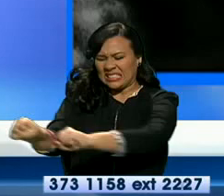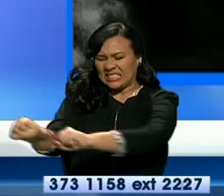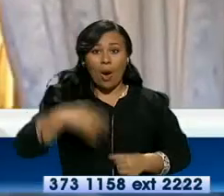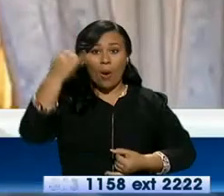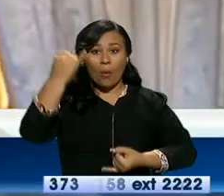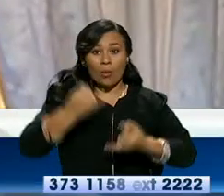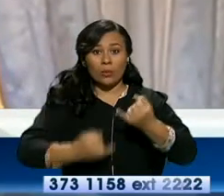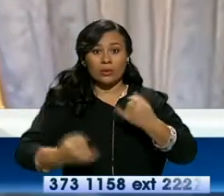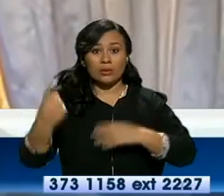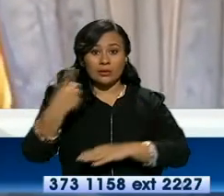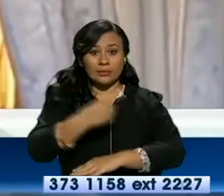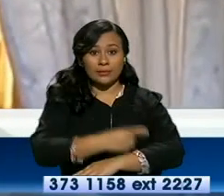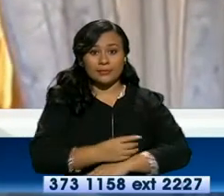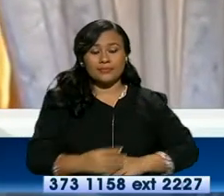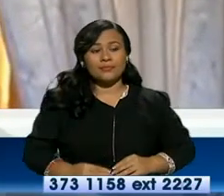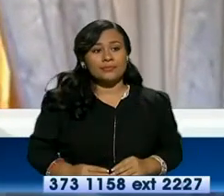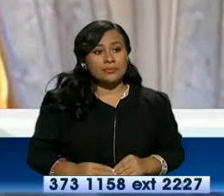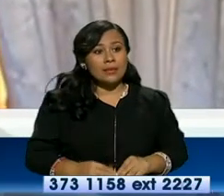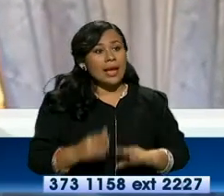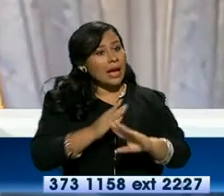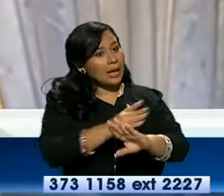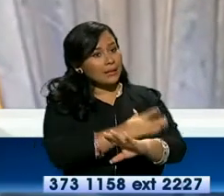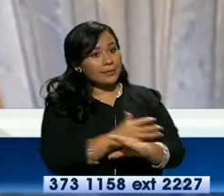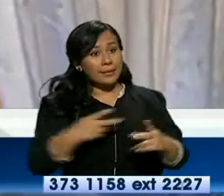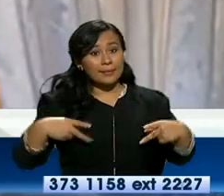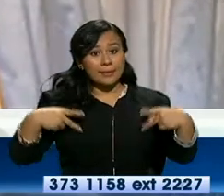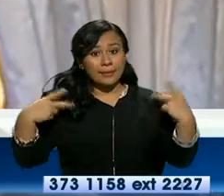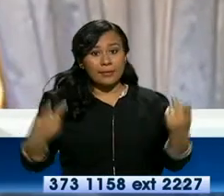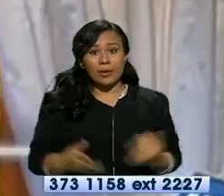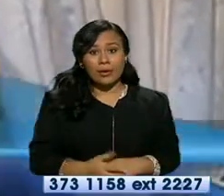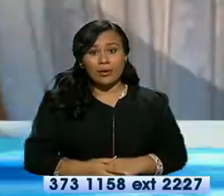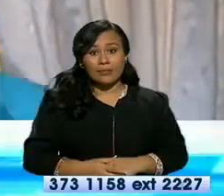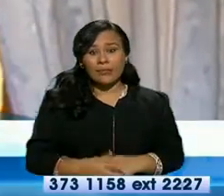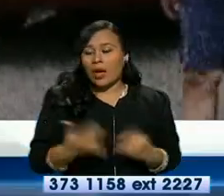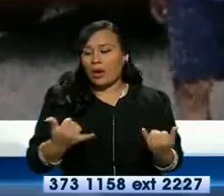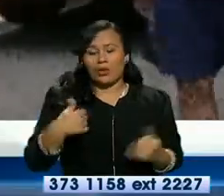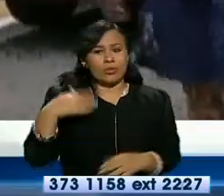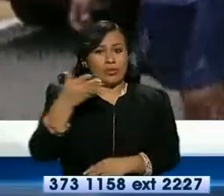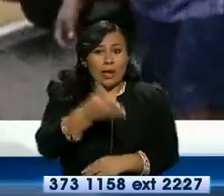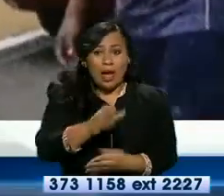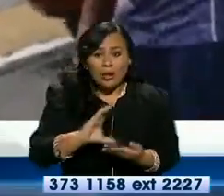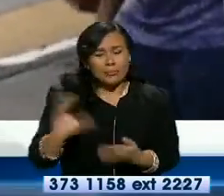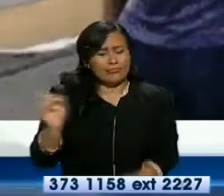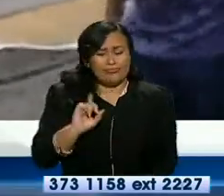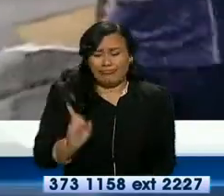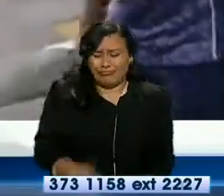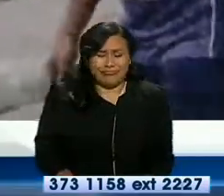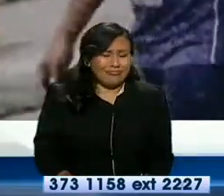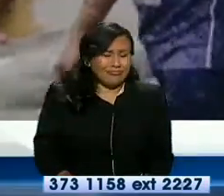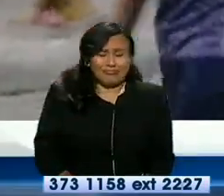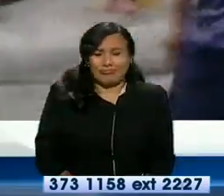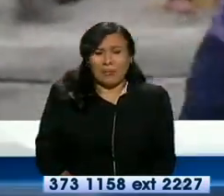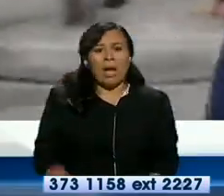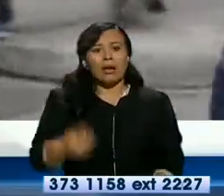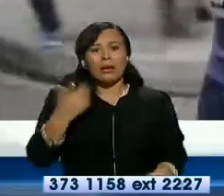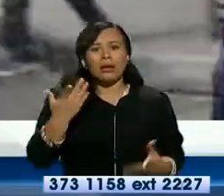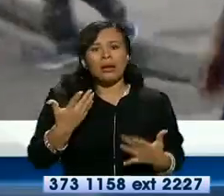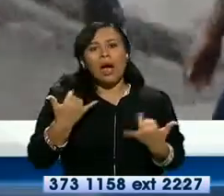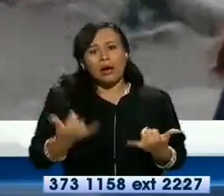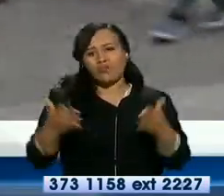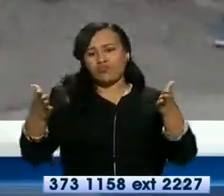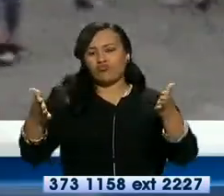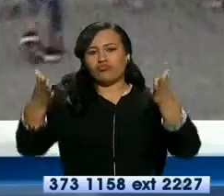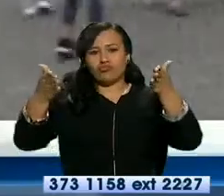Cogió la otra y la había ahorcado. O sea, yo todas esas cosas me enteré, fue por una, por otra, porque ella tenía miedo, porque ella le habían